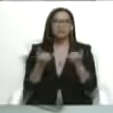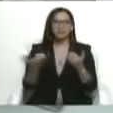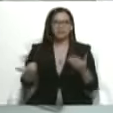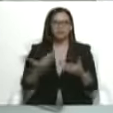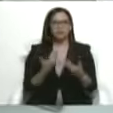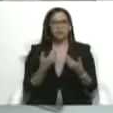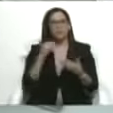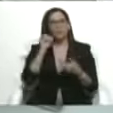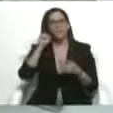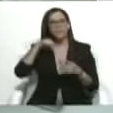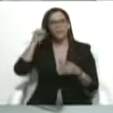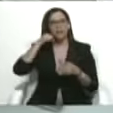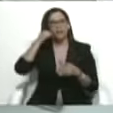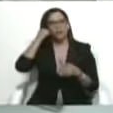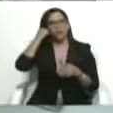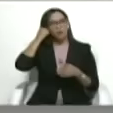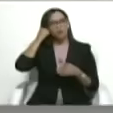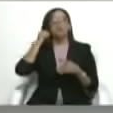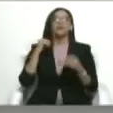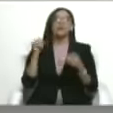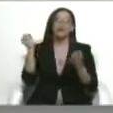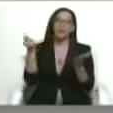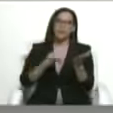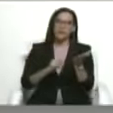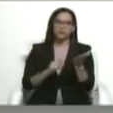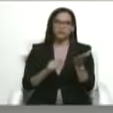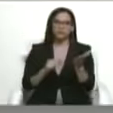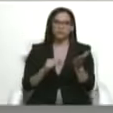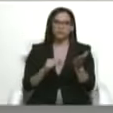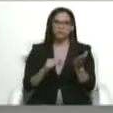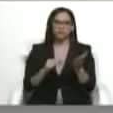video que salió en El Mazo, por cierto, de Emil Brand Ulloa,